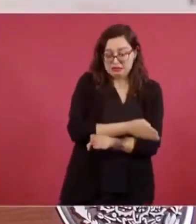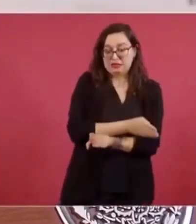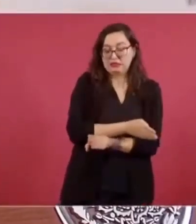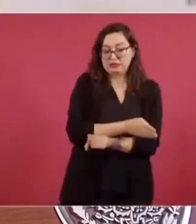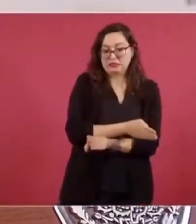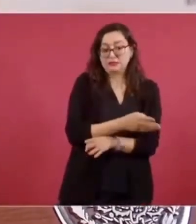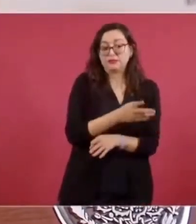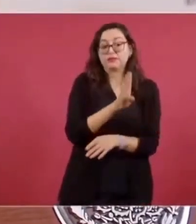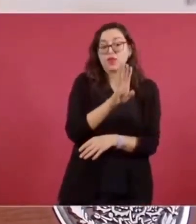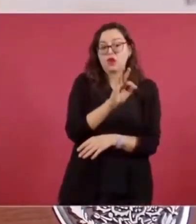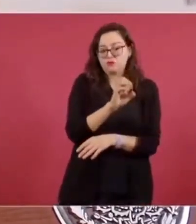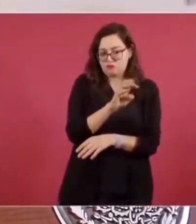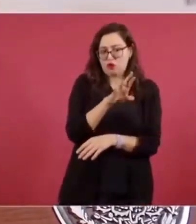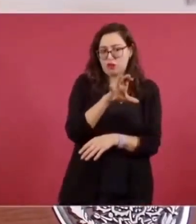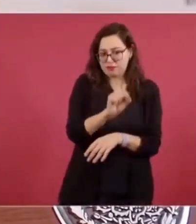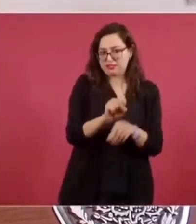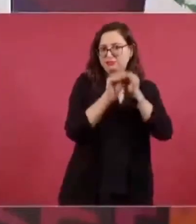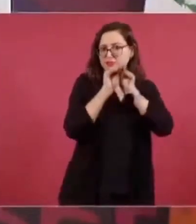multimillonarios del mundo,